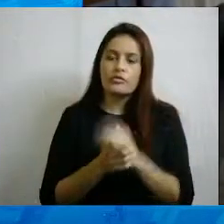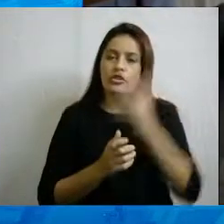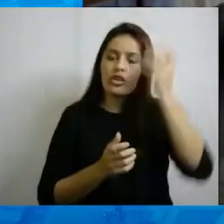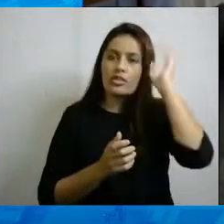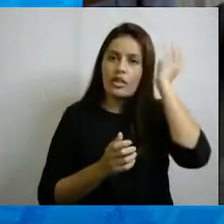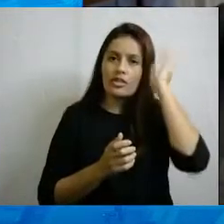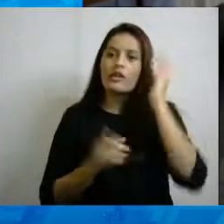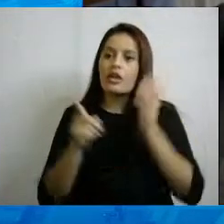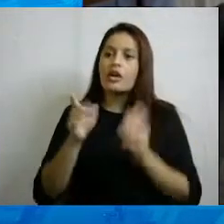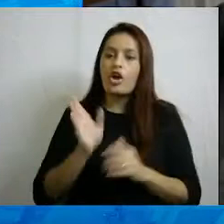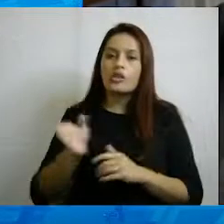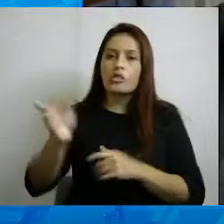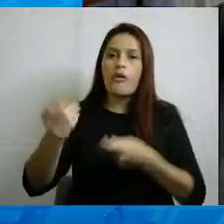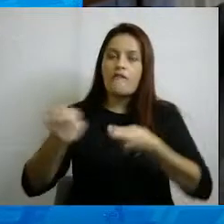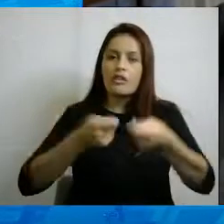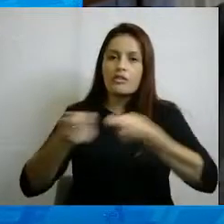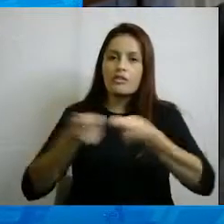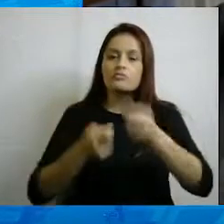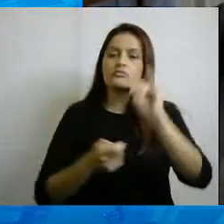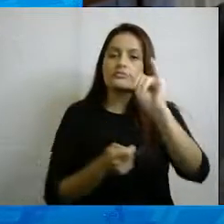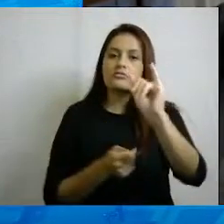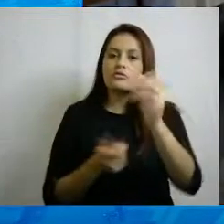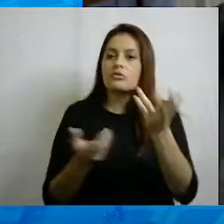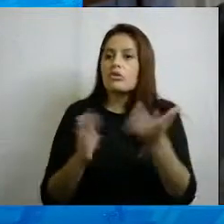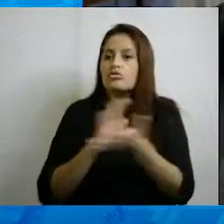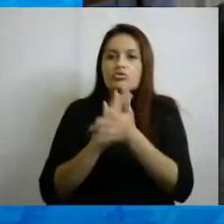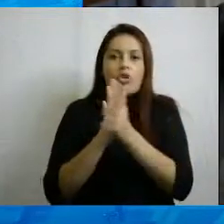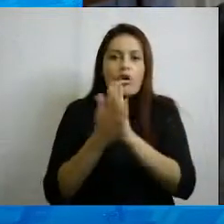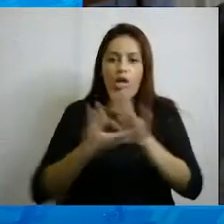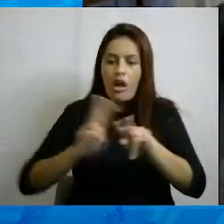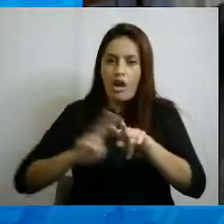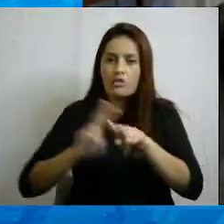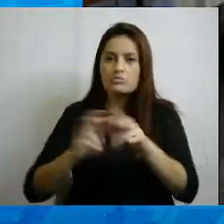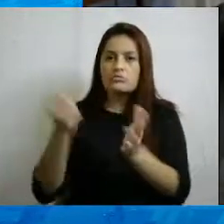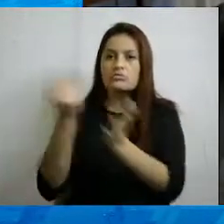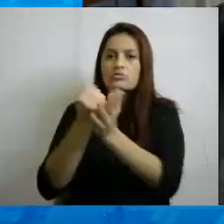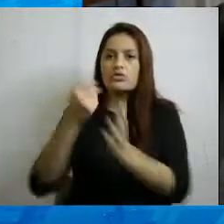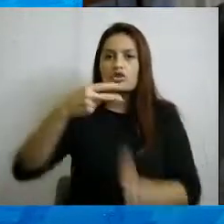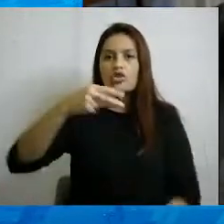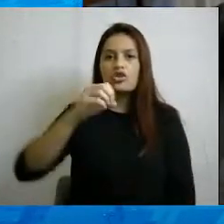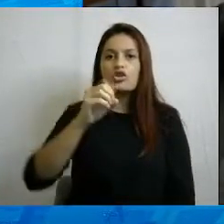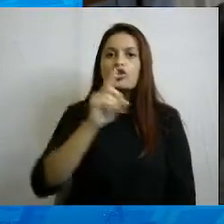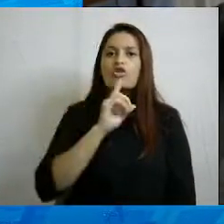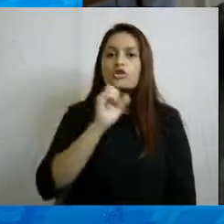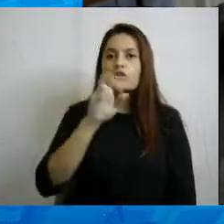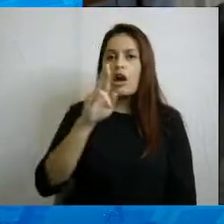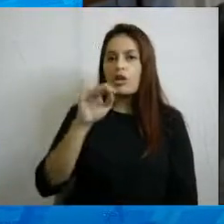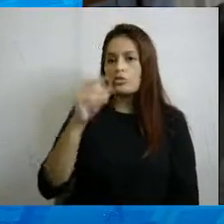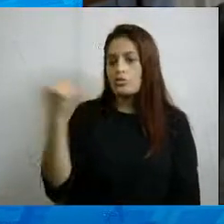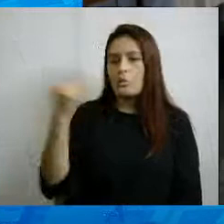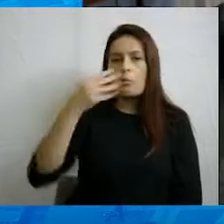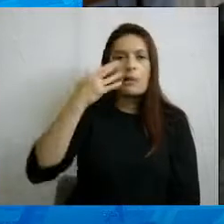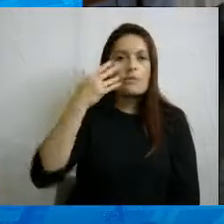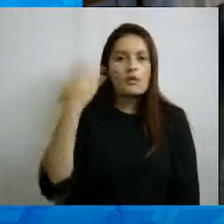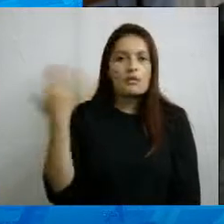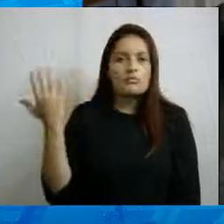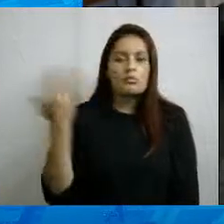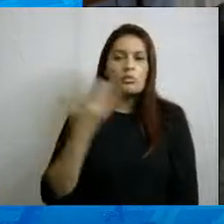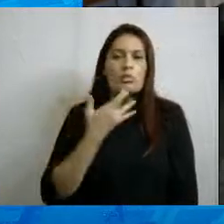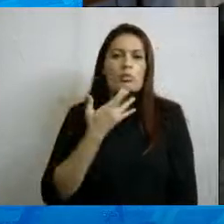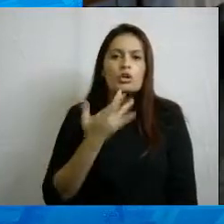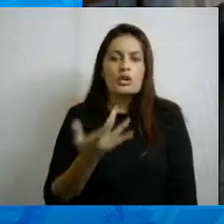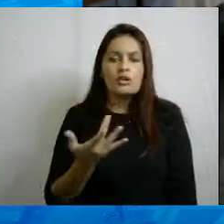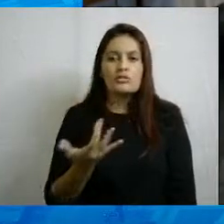decía, él sigue vendiendo, él sigue, y todo lo hace a través del notario que está acá en Melipilla. Entonces no sabemos qué pasa